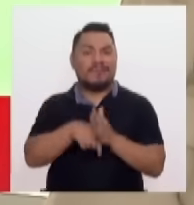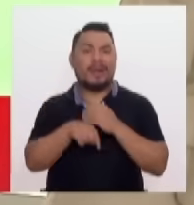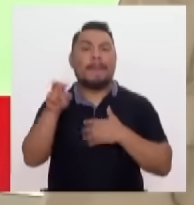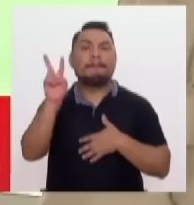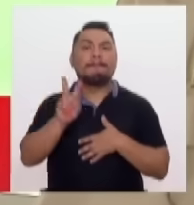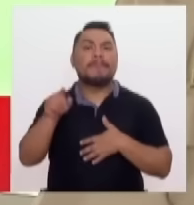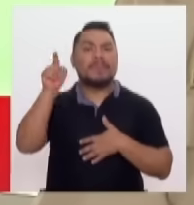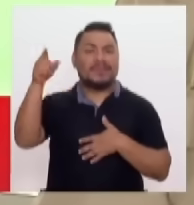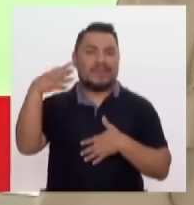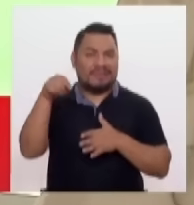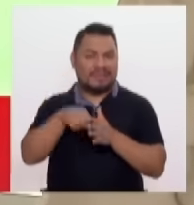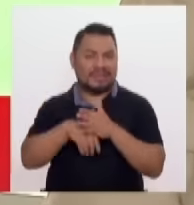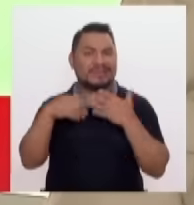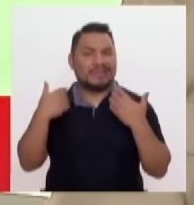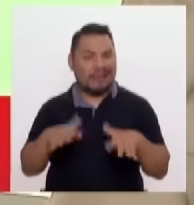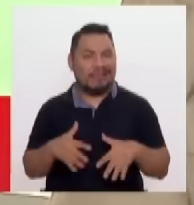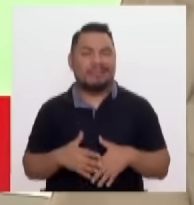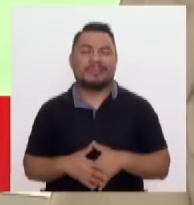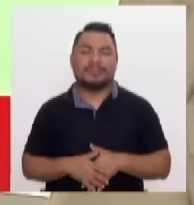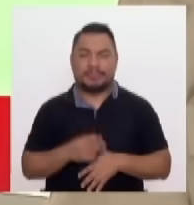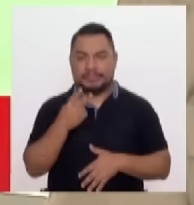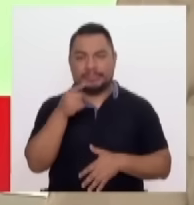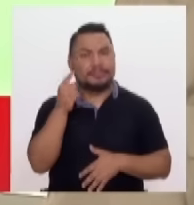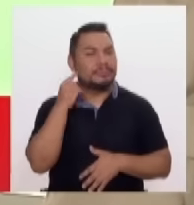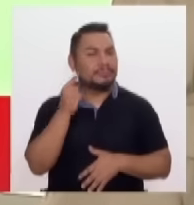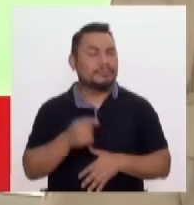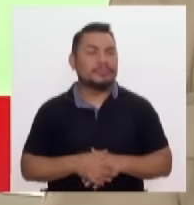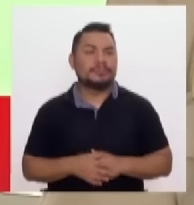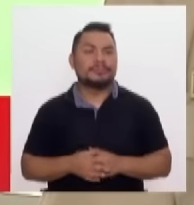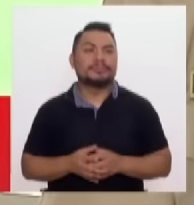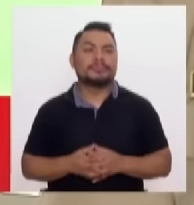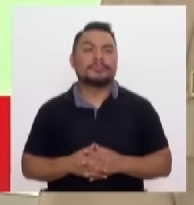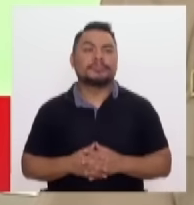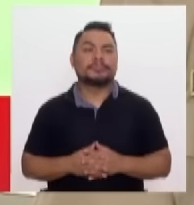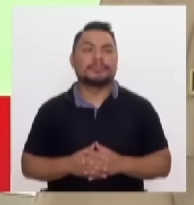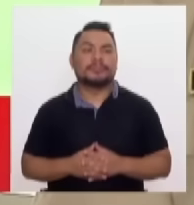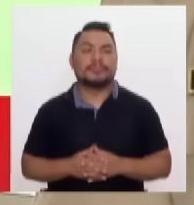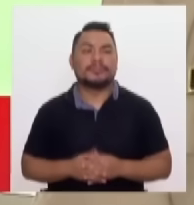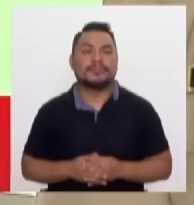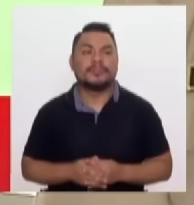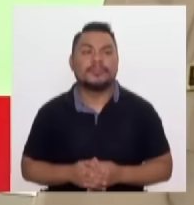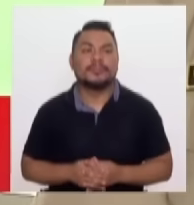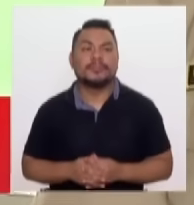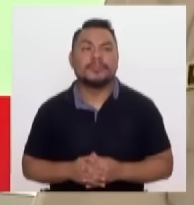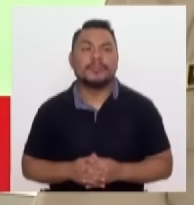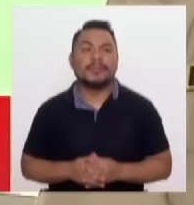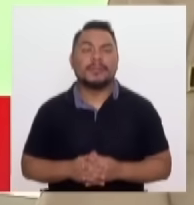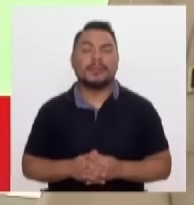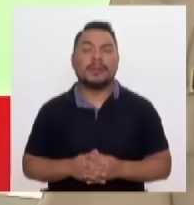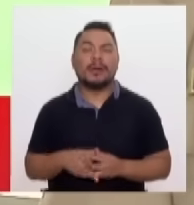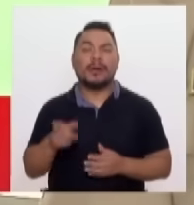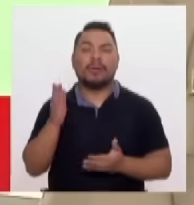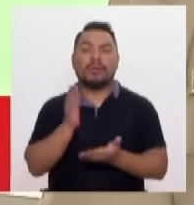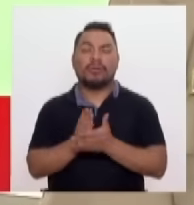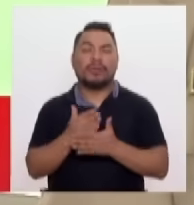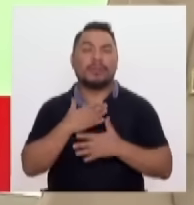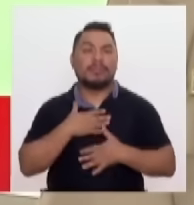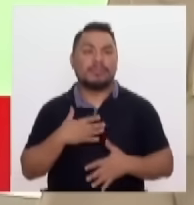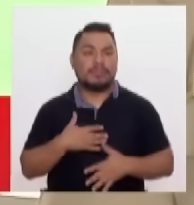Venezuela. Retomamos en todo caso la comunicación. Investigatorio relacionado a los delitos contra la vida, el cuerpo y la salud.